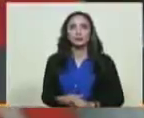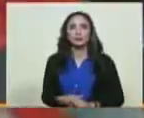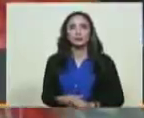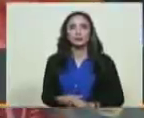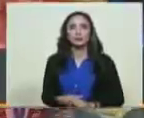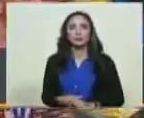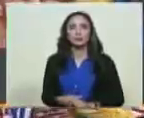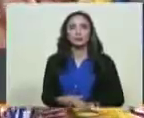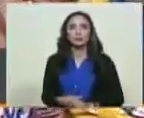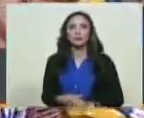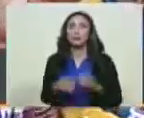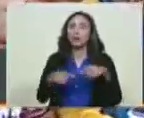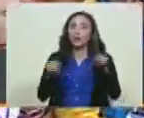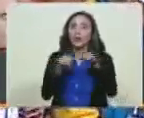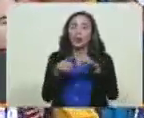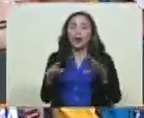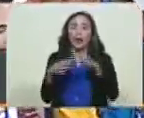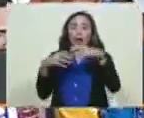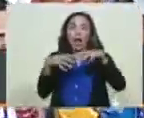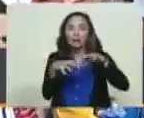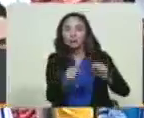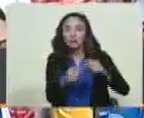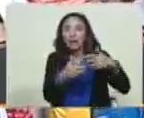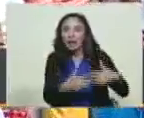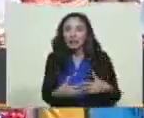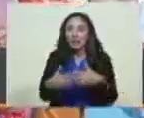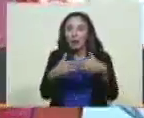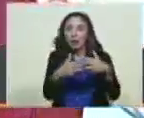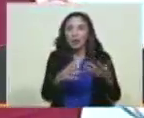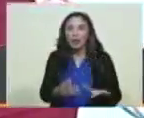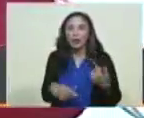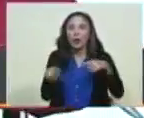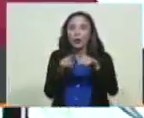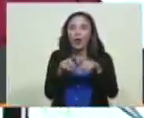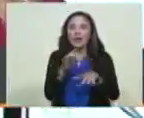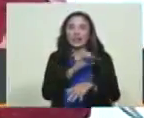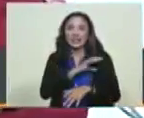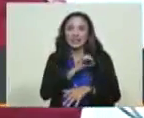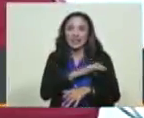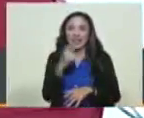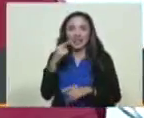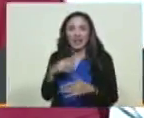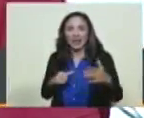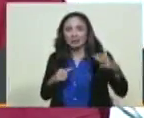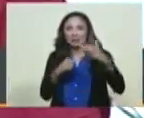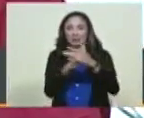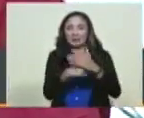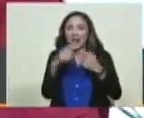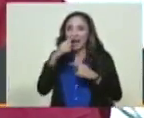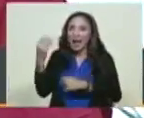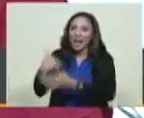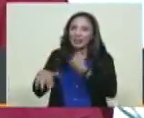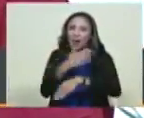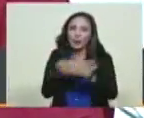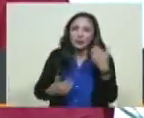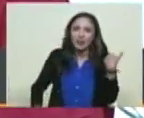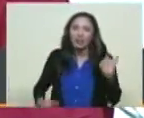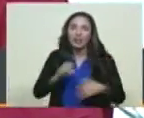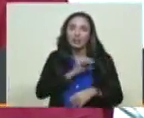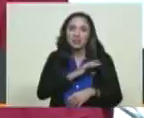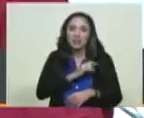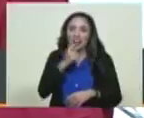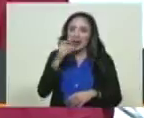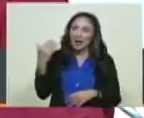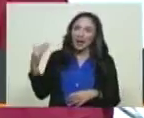y al modelo imperialista pinochetista que le aplicaron allende y aplicaron